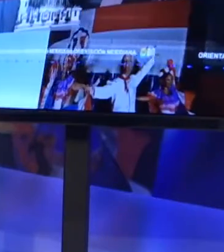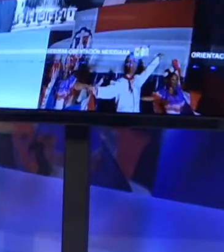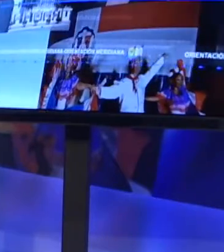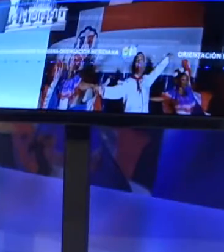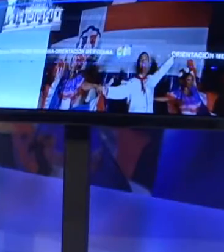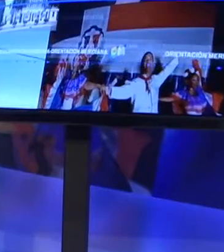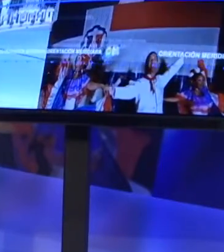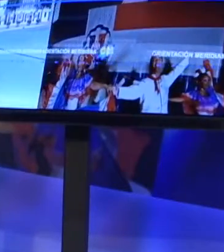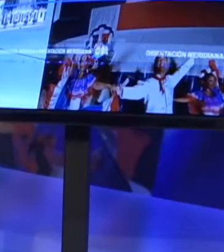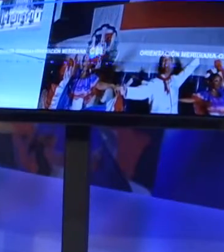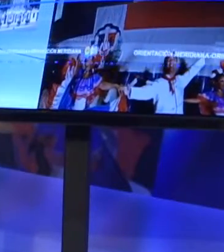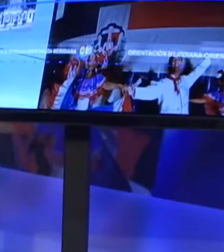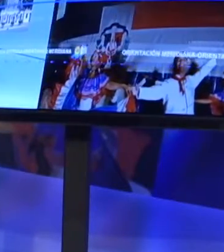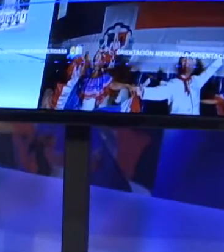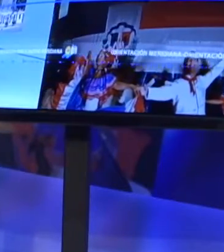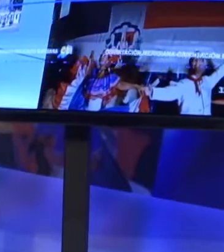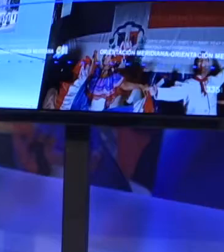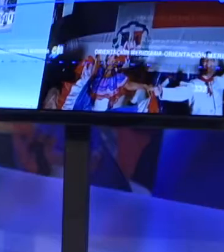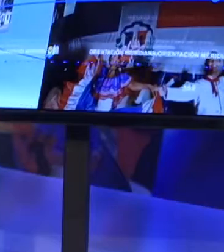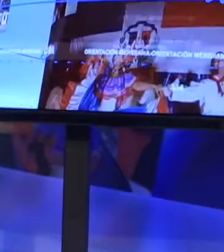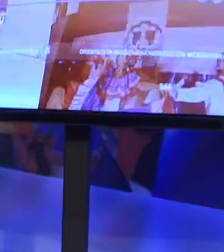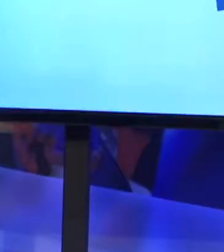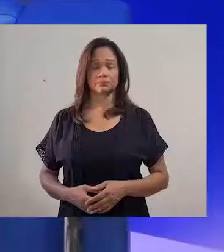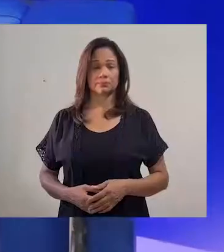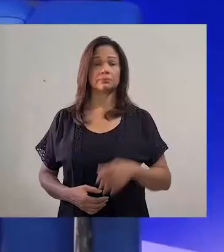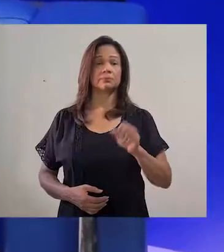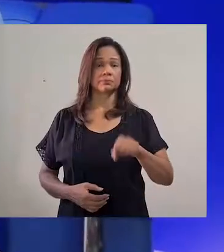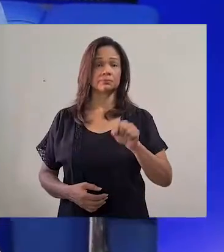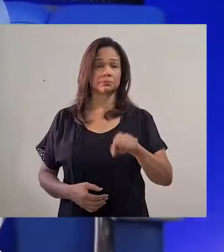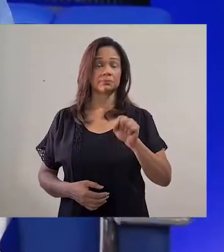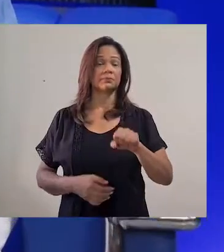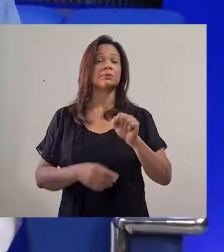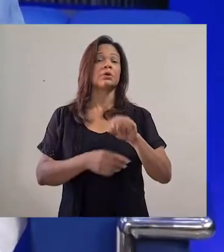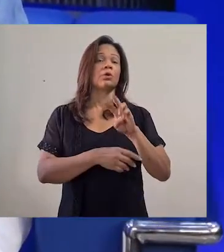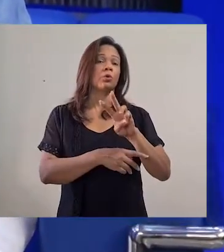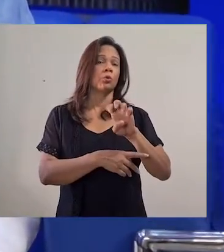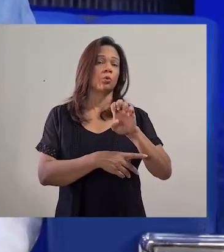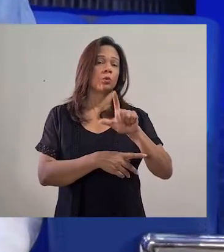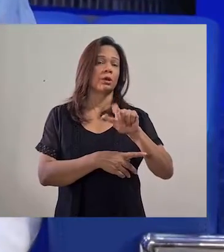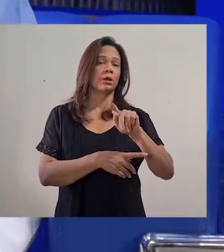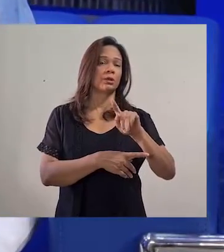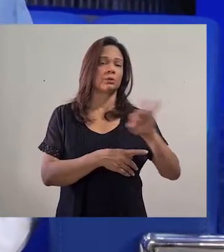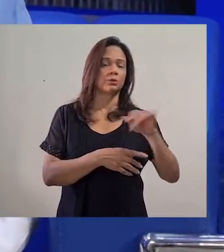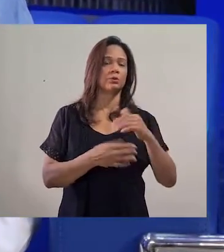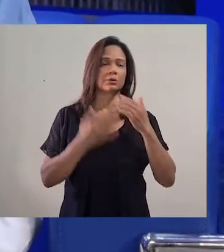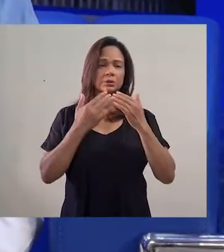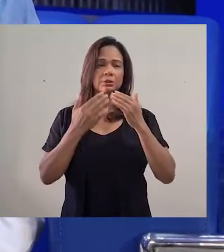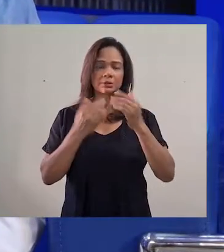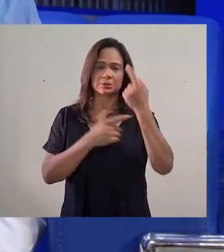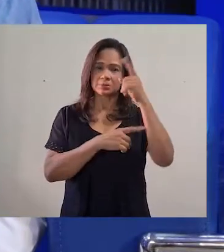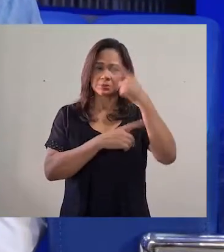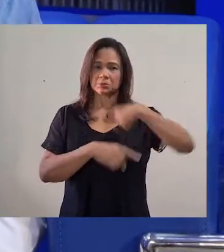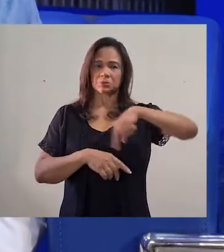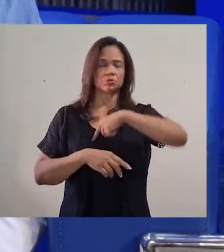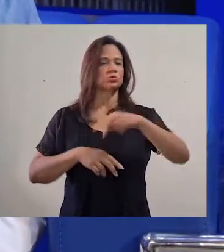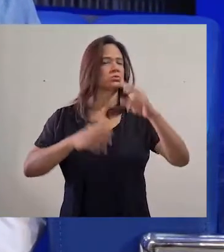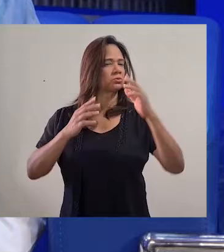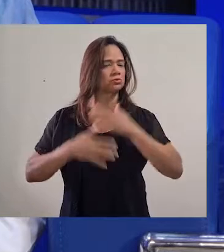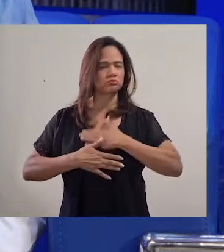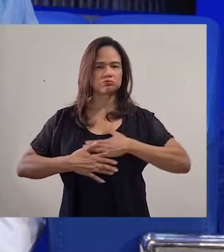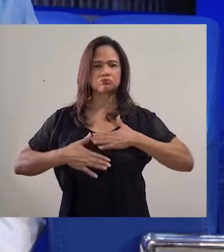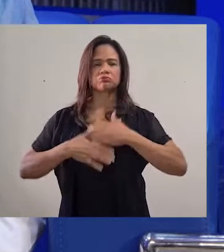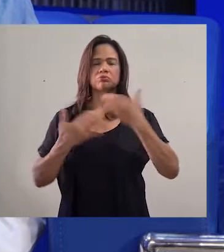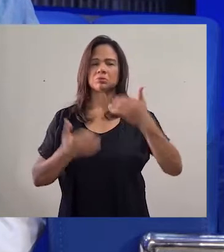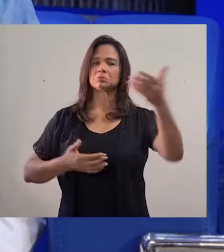con ella ahora, aquí, en Orientación Meridiana. Así es, Wellington. Gracias. Para nosotros en Orientación Meridiana es